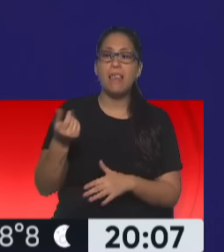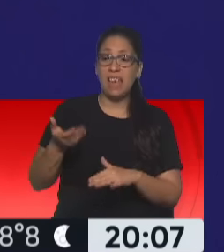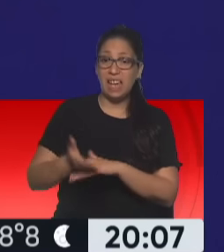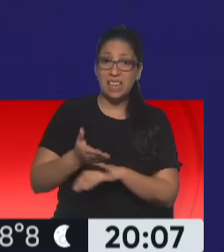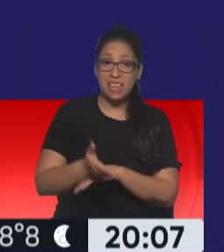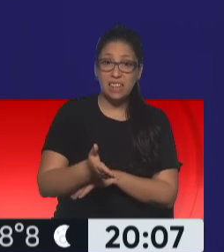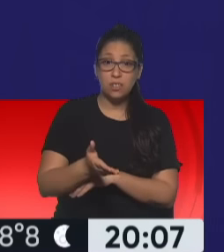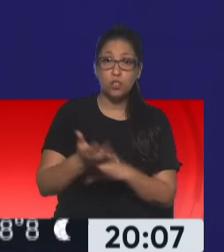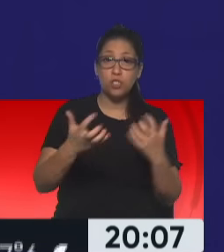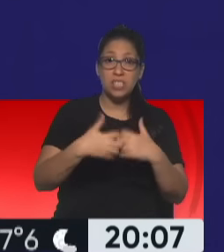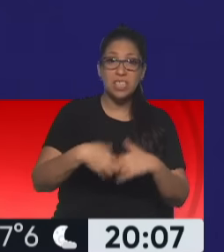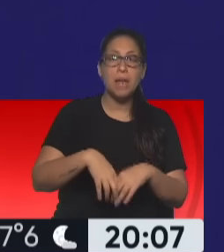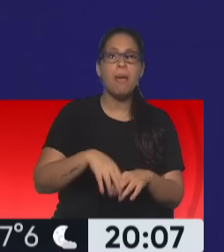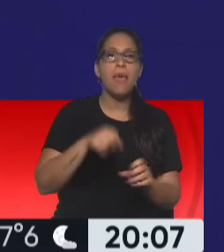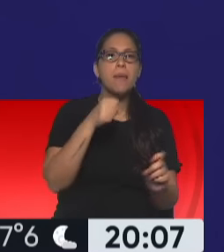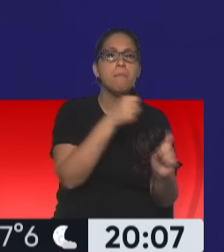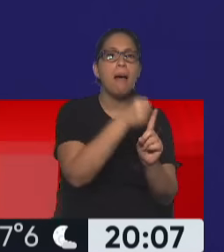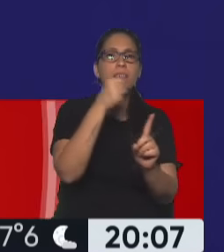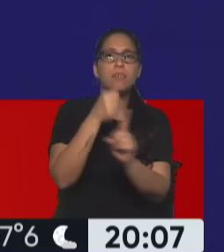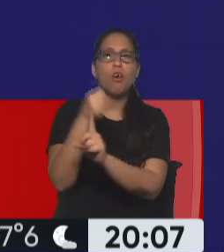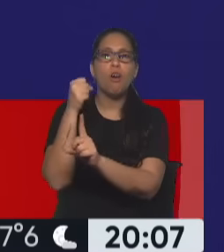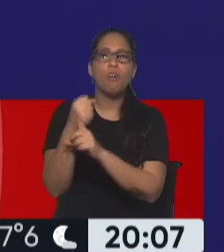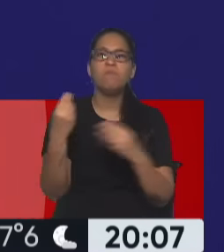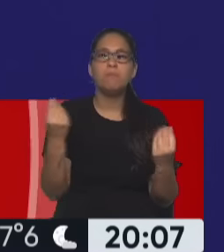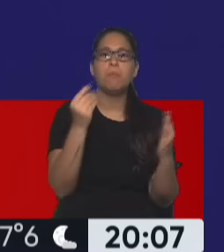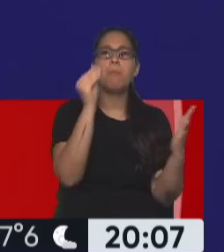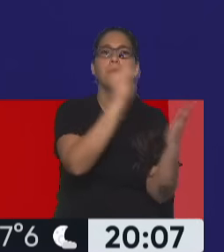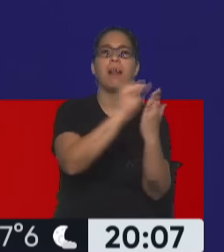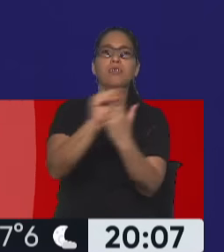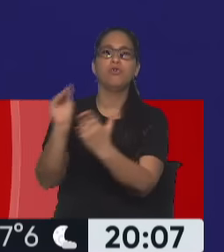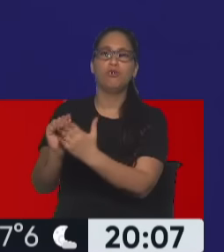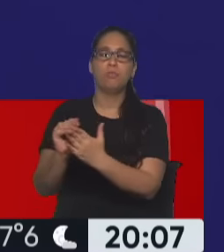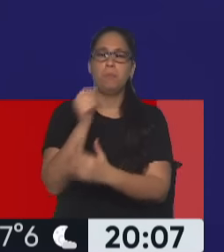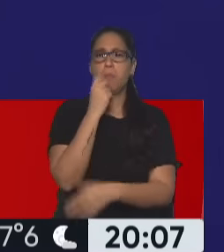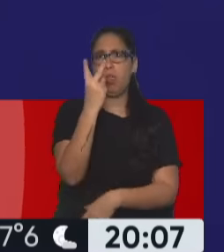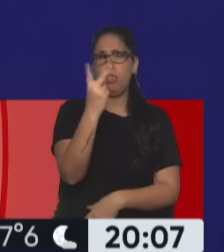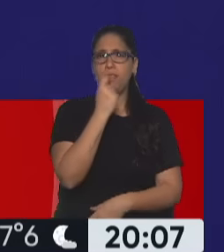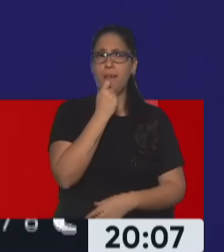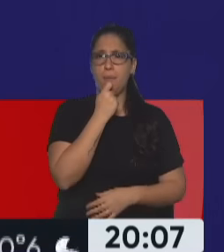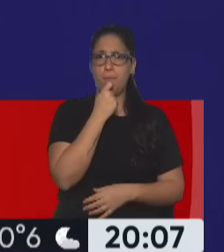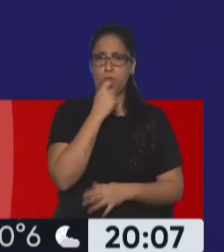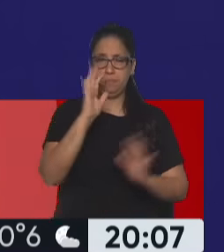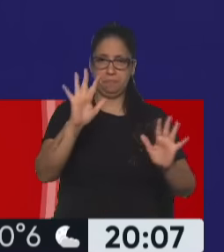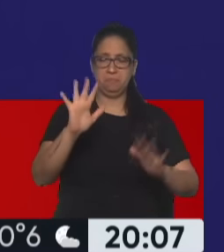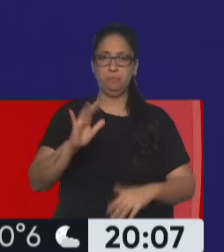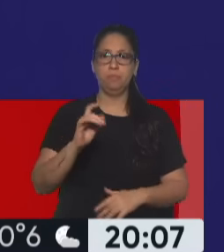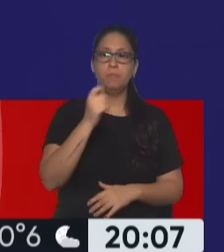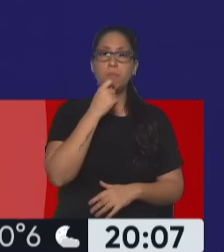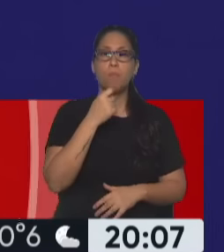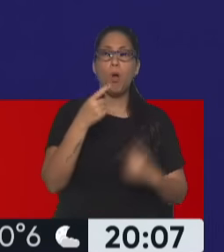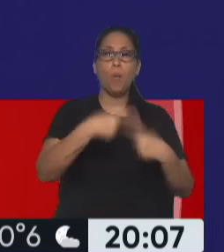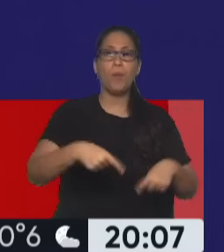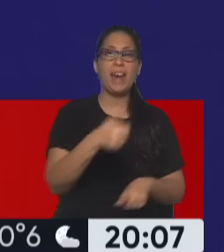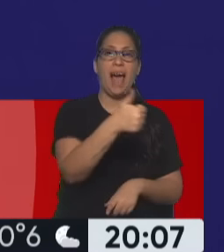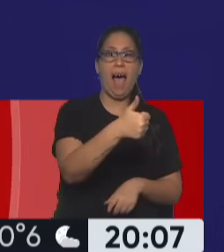en los distintos precios. Entonces, yo lo voy a hacer con 2 casos. Suponga que tengo un bien A y